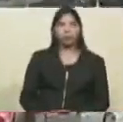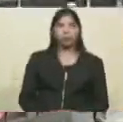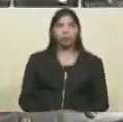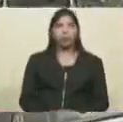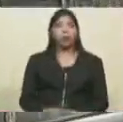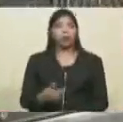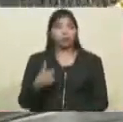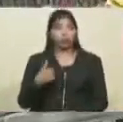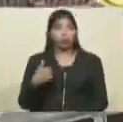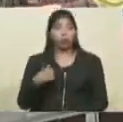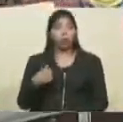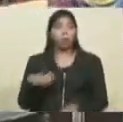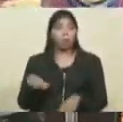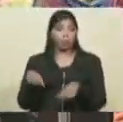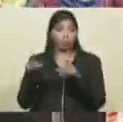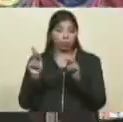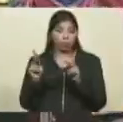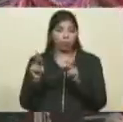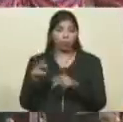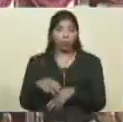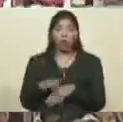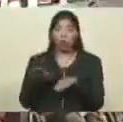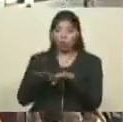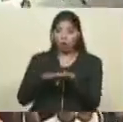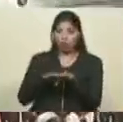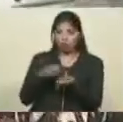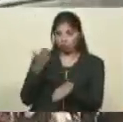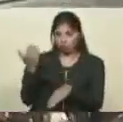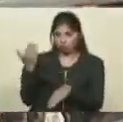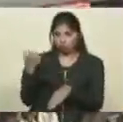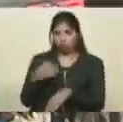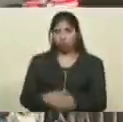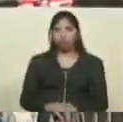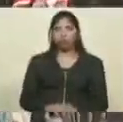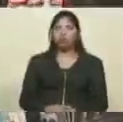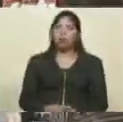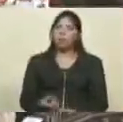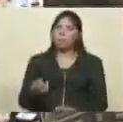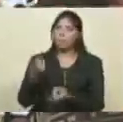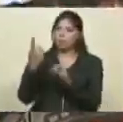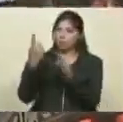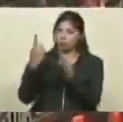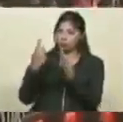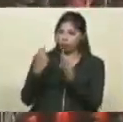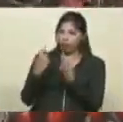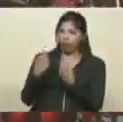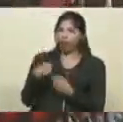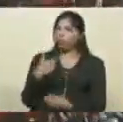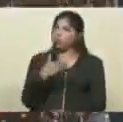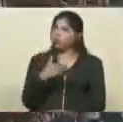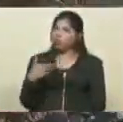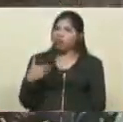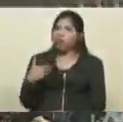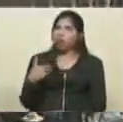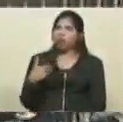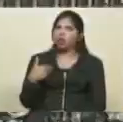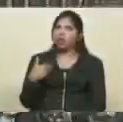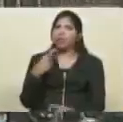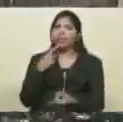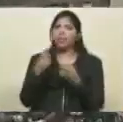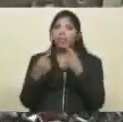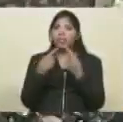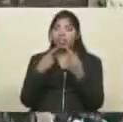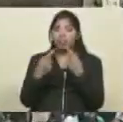oportunidad de conversar el día jueves con Dionisia. Y me preguntaba Dionisia: Gladys, quiero entrevistarme con Magaly